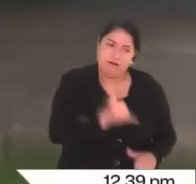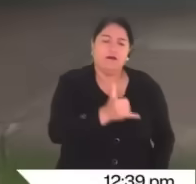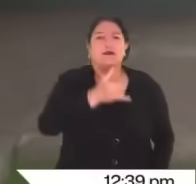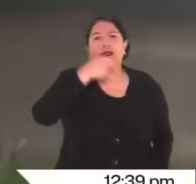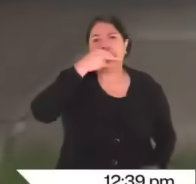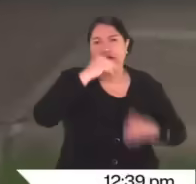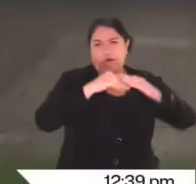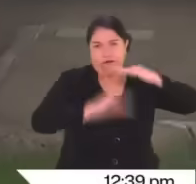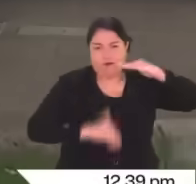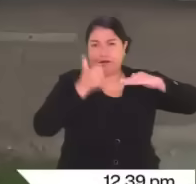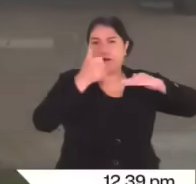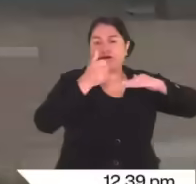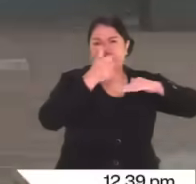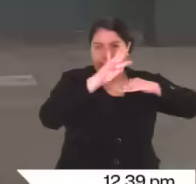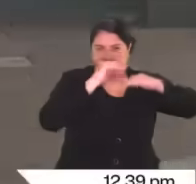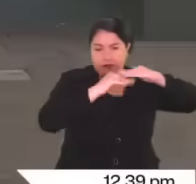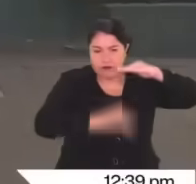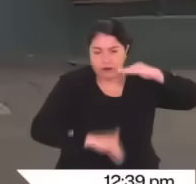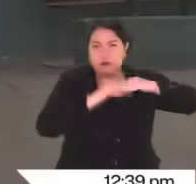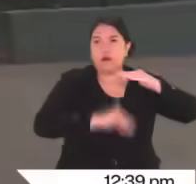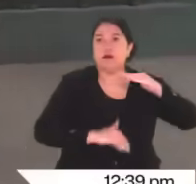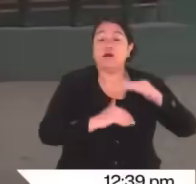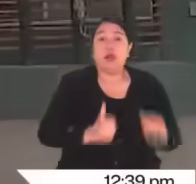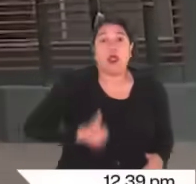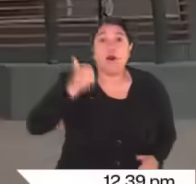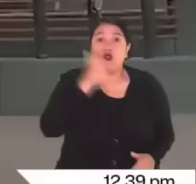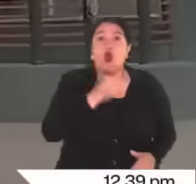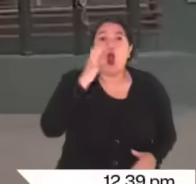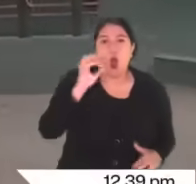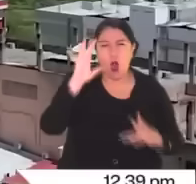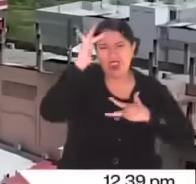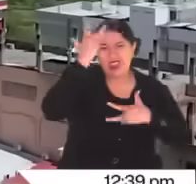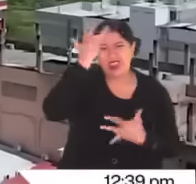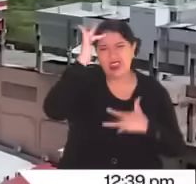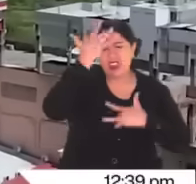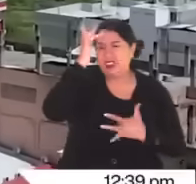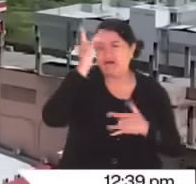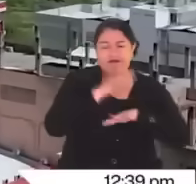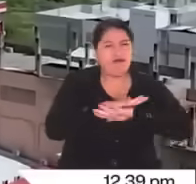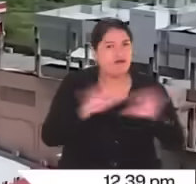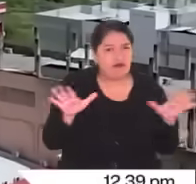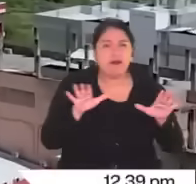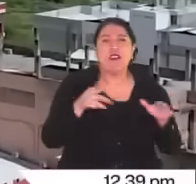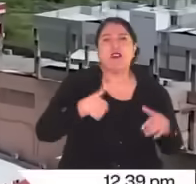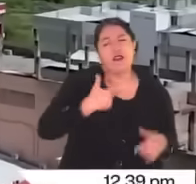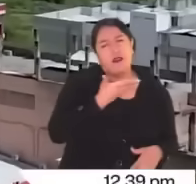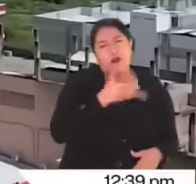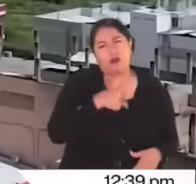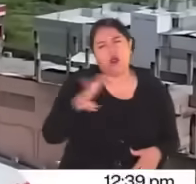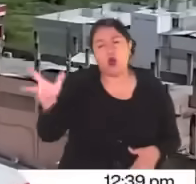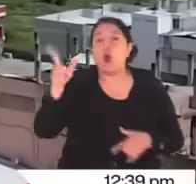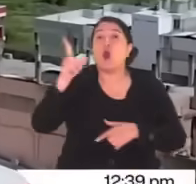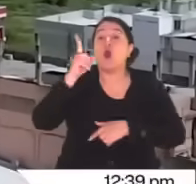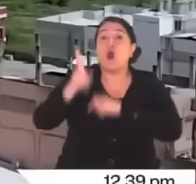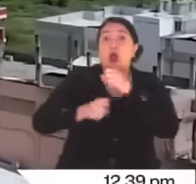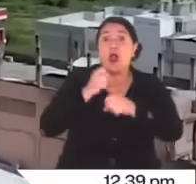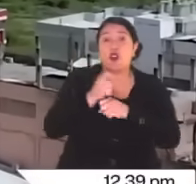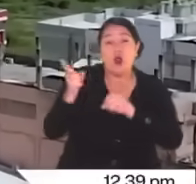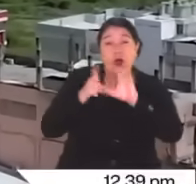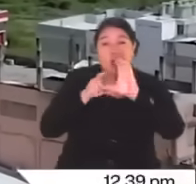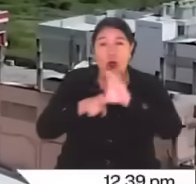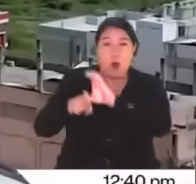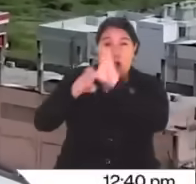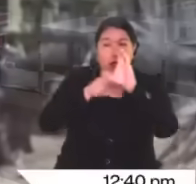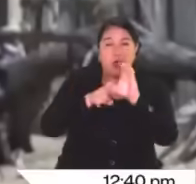iba Más allá de un abuso este pedófilo según las autoridades habría viajado el año pasado hasta la guajira